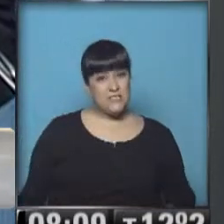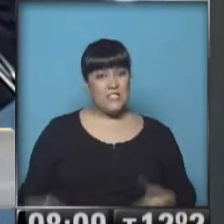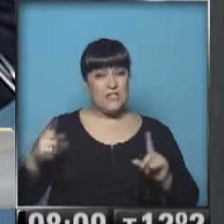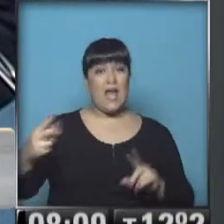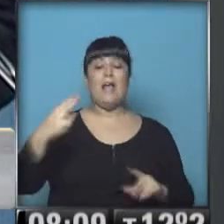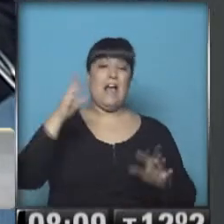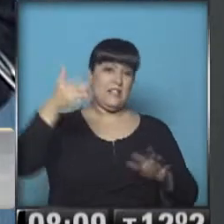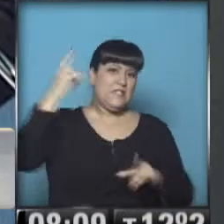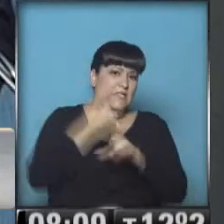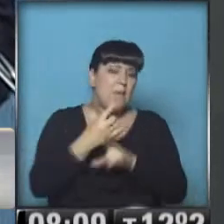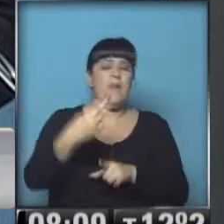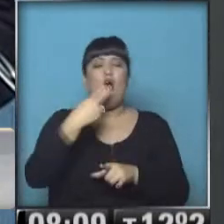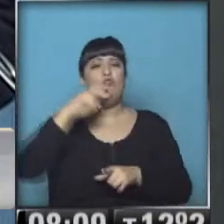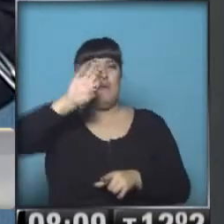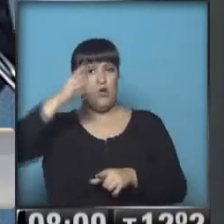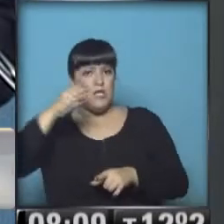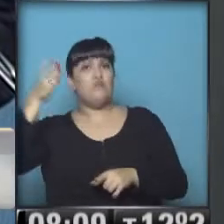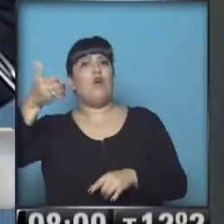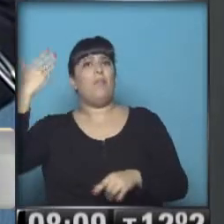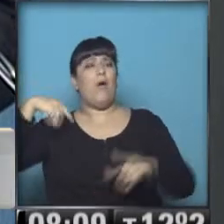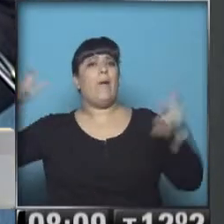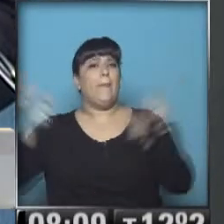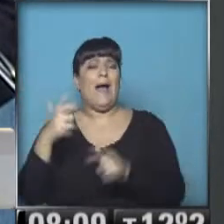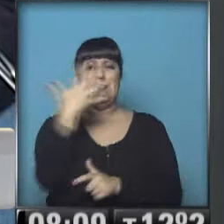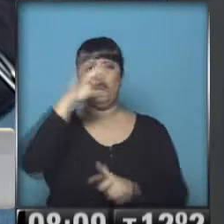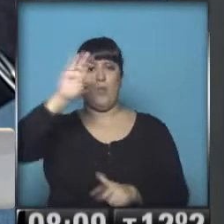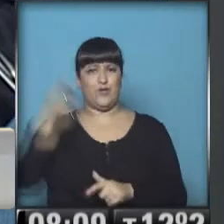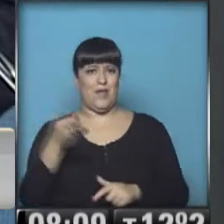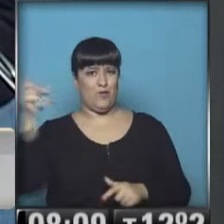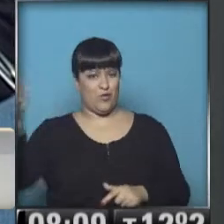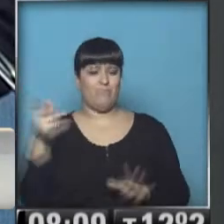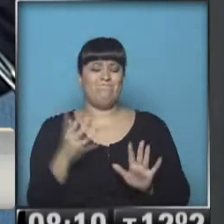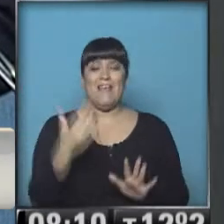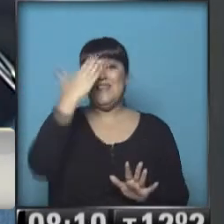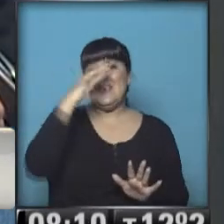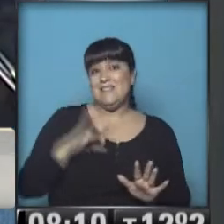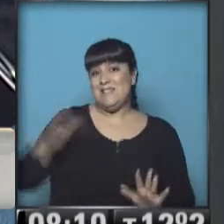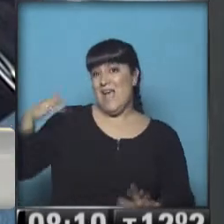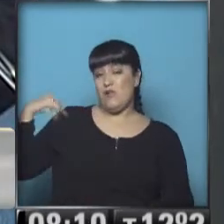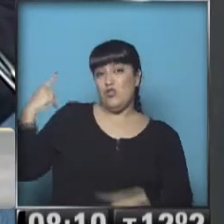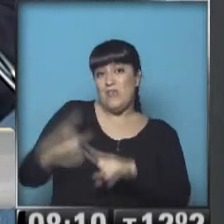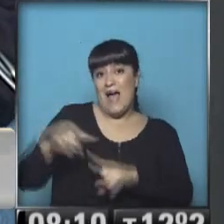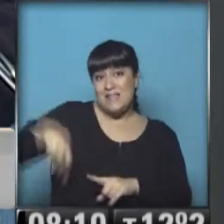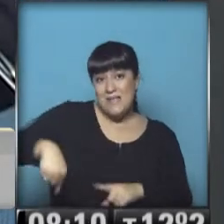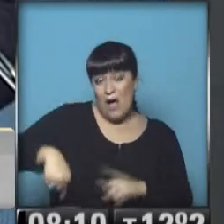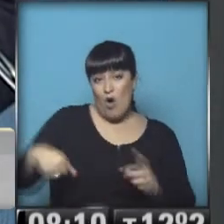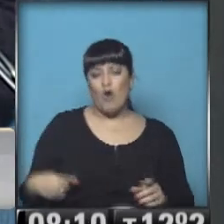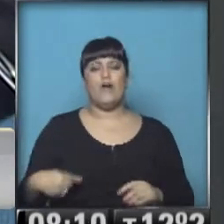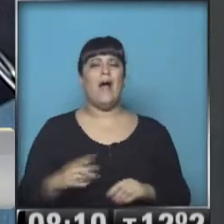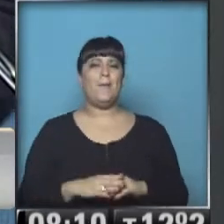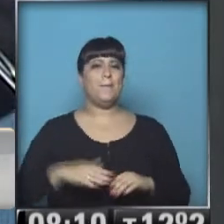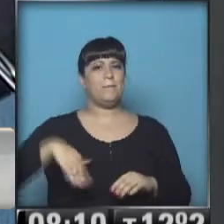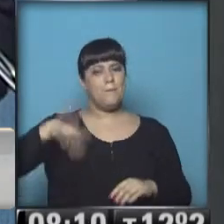al 7,5 por ciento eso tiene incidencia manifiesta cuando uno toma los últimos 15 años antes en la gran